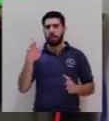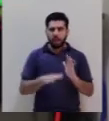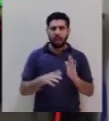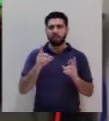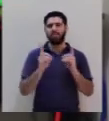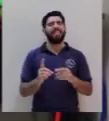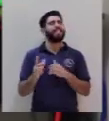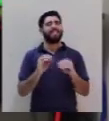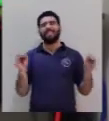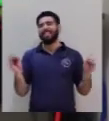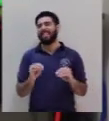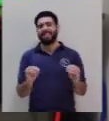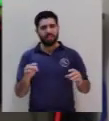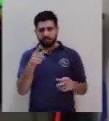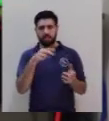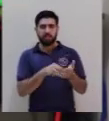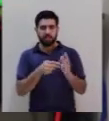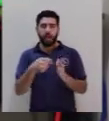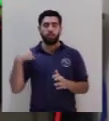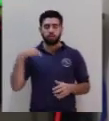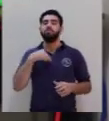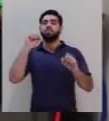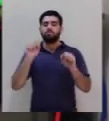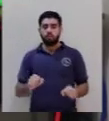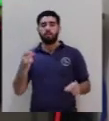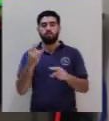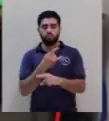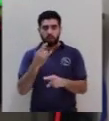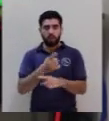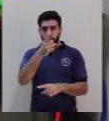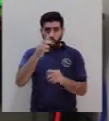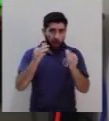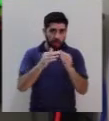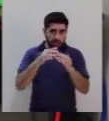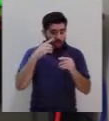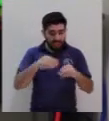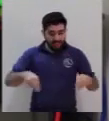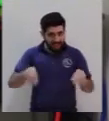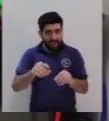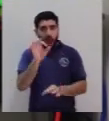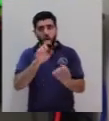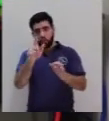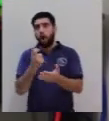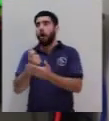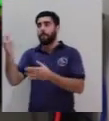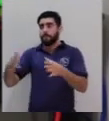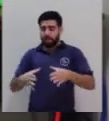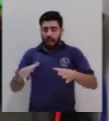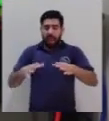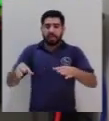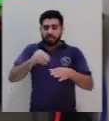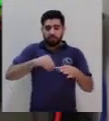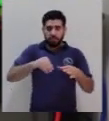no hay excusas. Ya sabemos que podemos usar cualquier tipo de tierra, tierra que encontramos en cualquier parte del país. Y pues